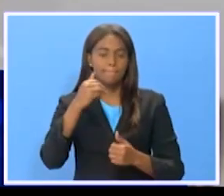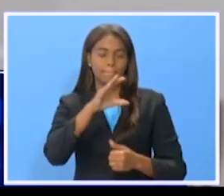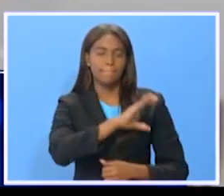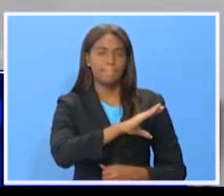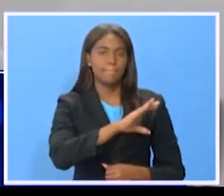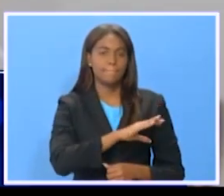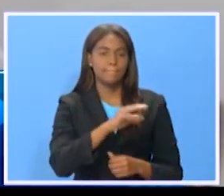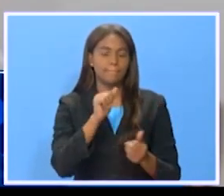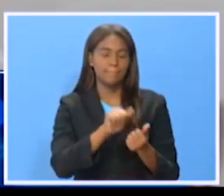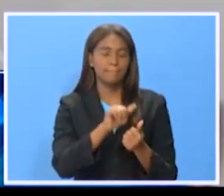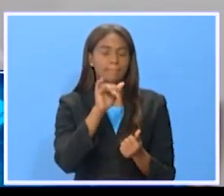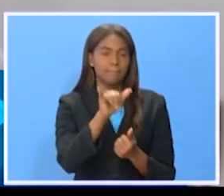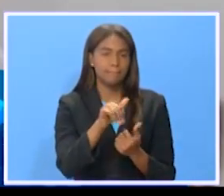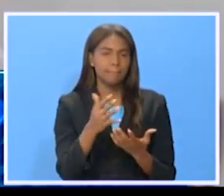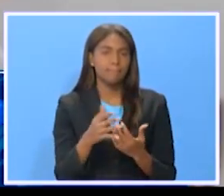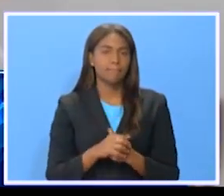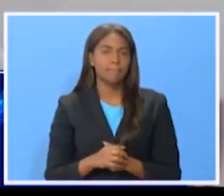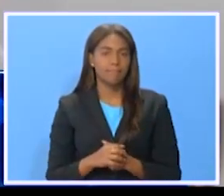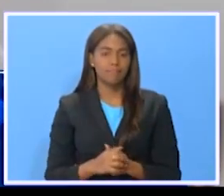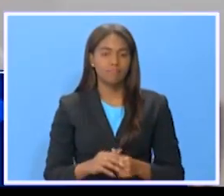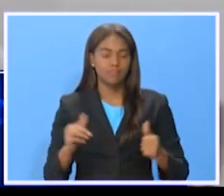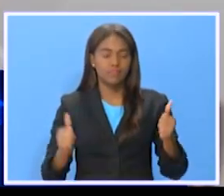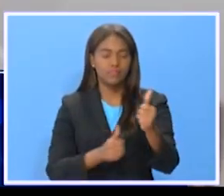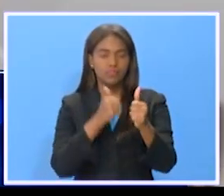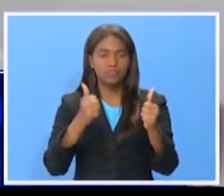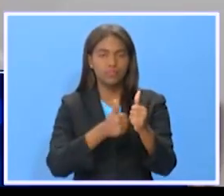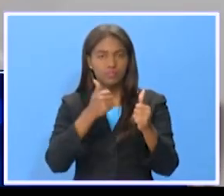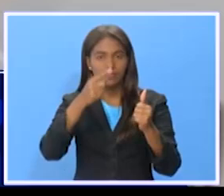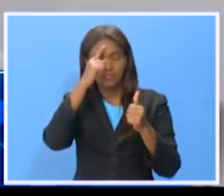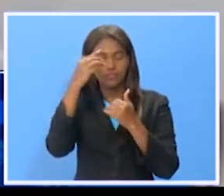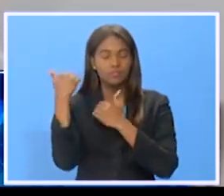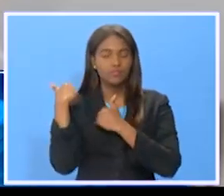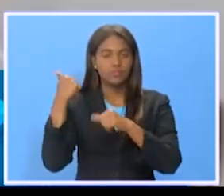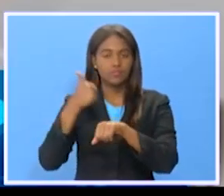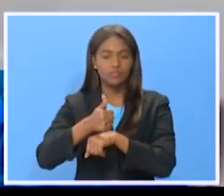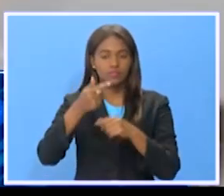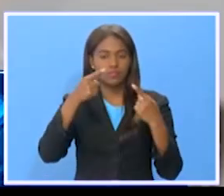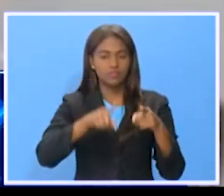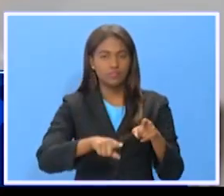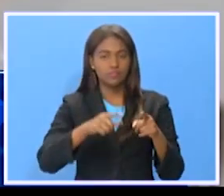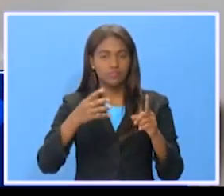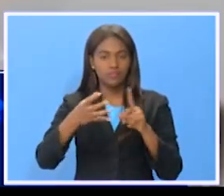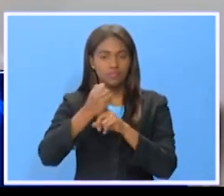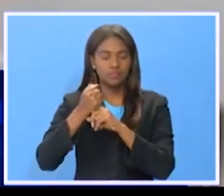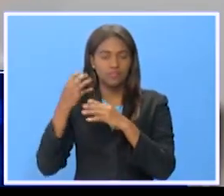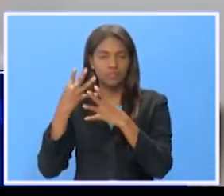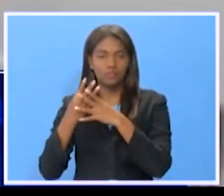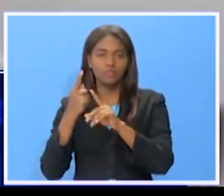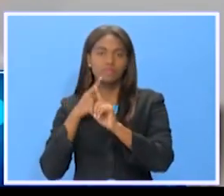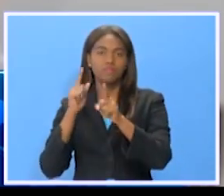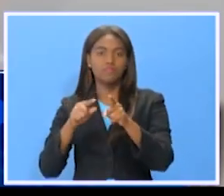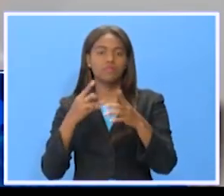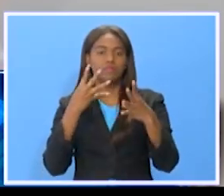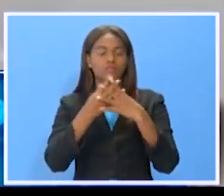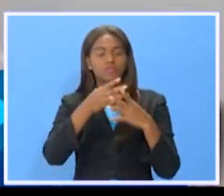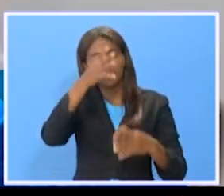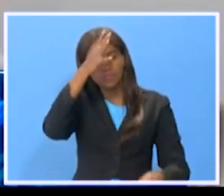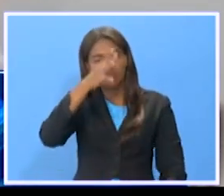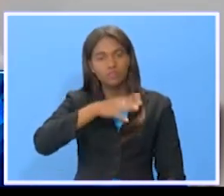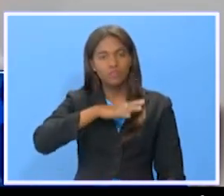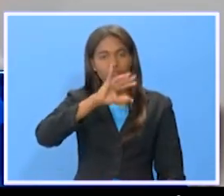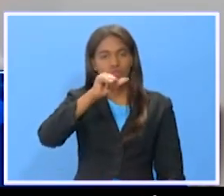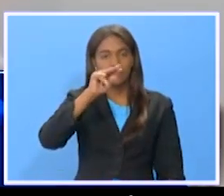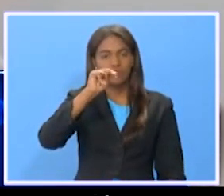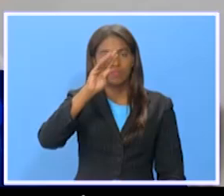una labor de inteligencia y persecución del autor del hecho, apresaron mediante orden de arresto al nombrado Juan